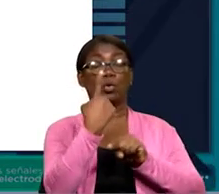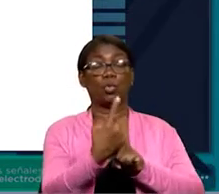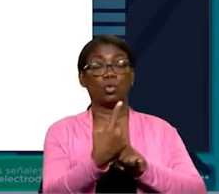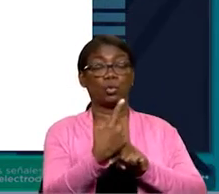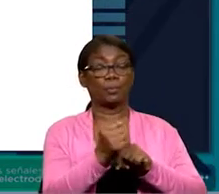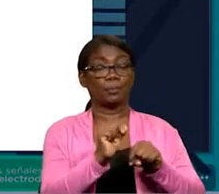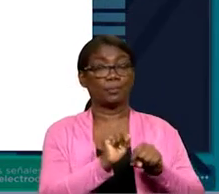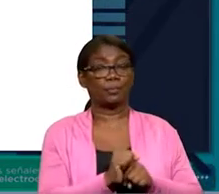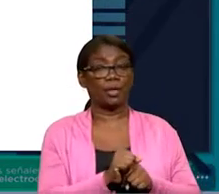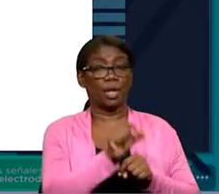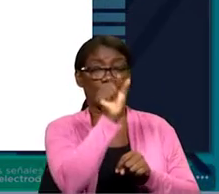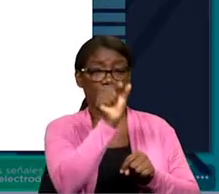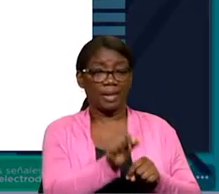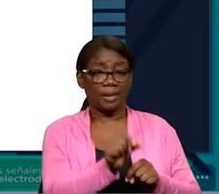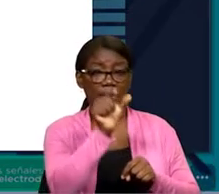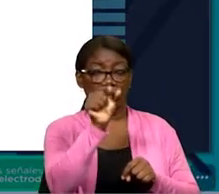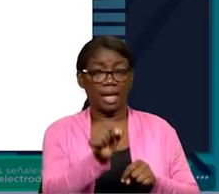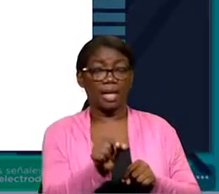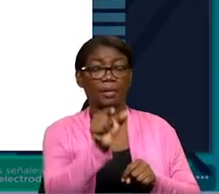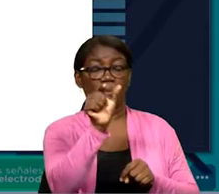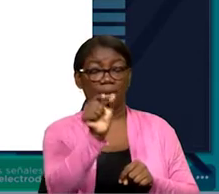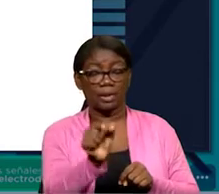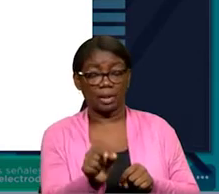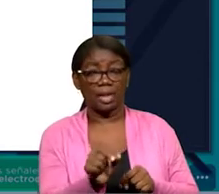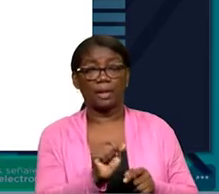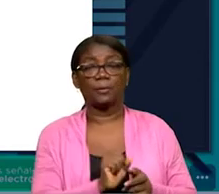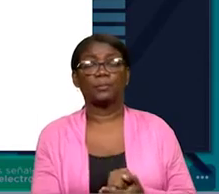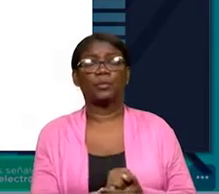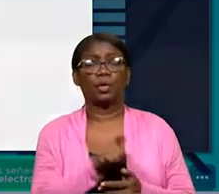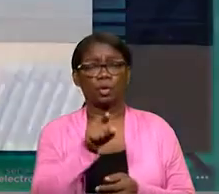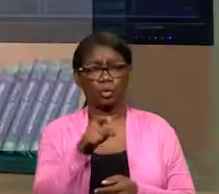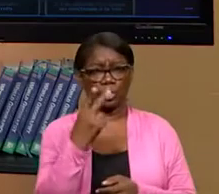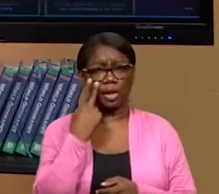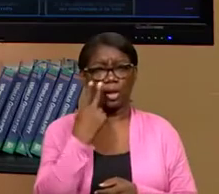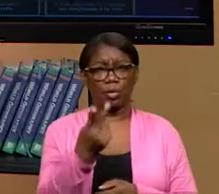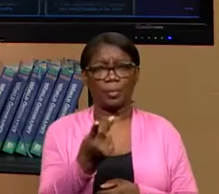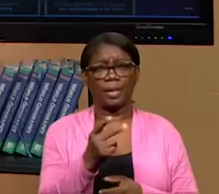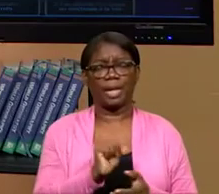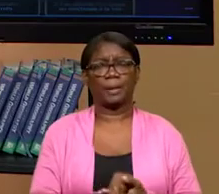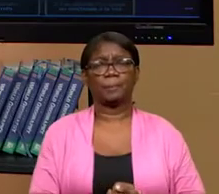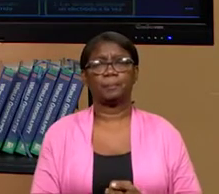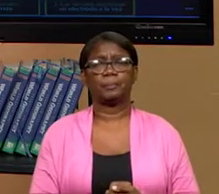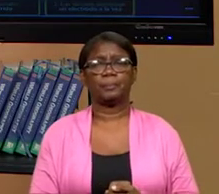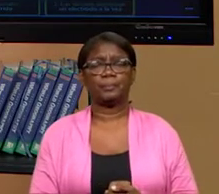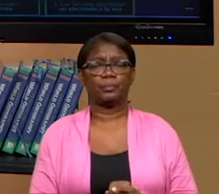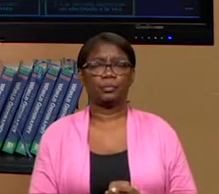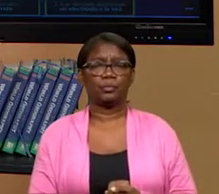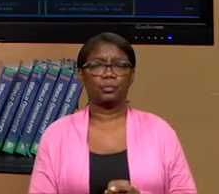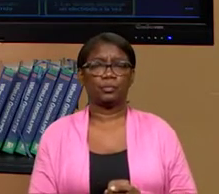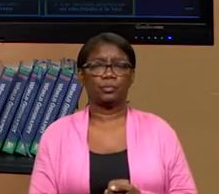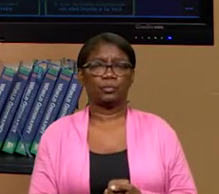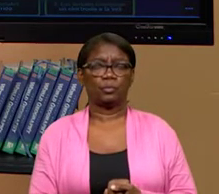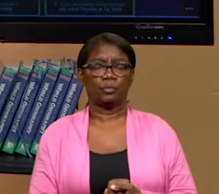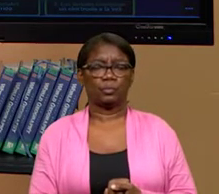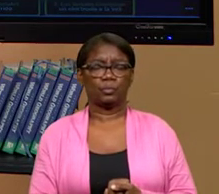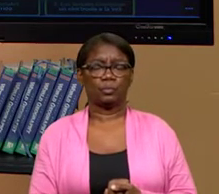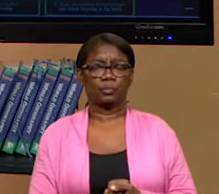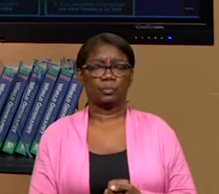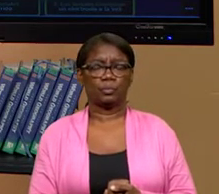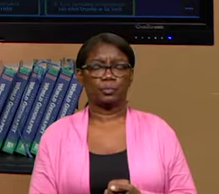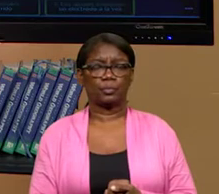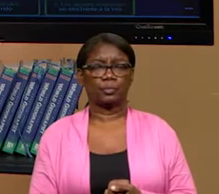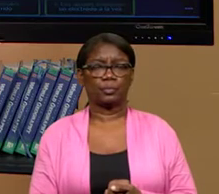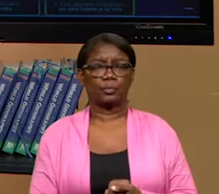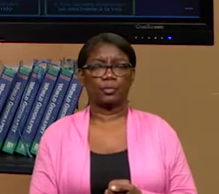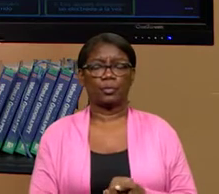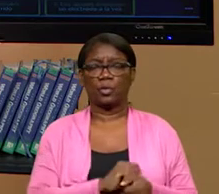vertical, como ustedes lo observan, ¿verdad?, en estos pequeños círculos, ¿ok?, con formas de rayo.